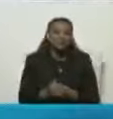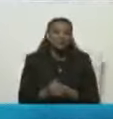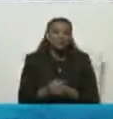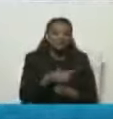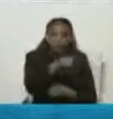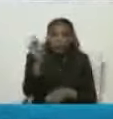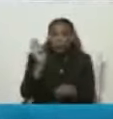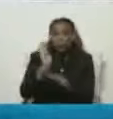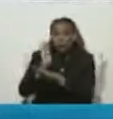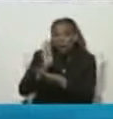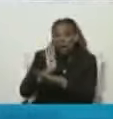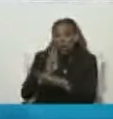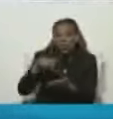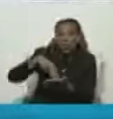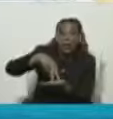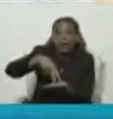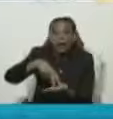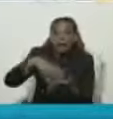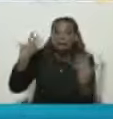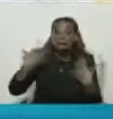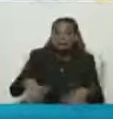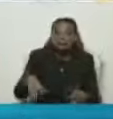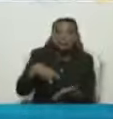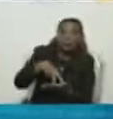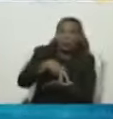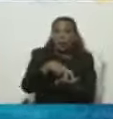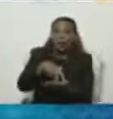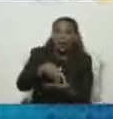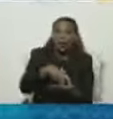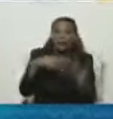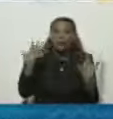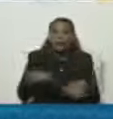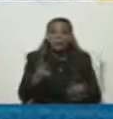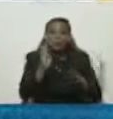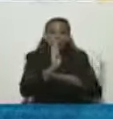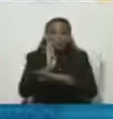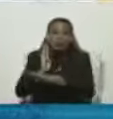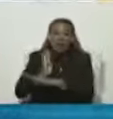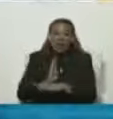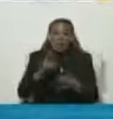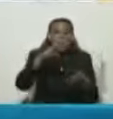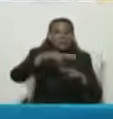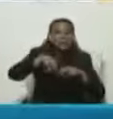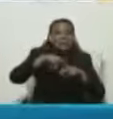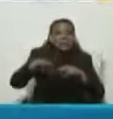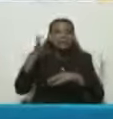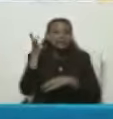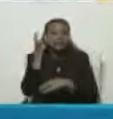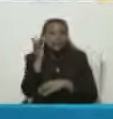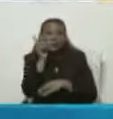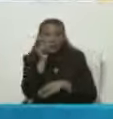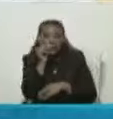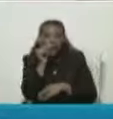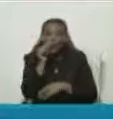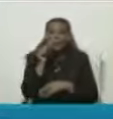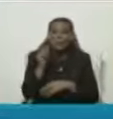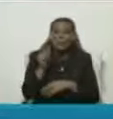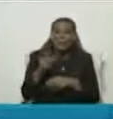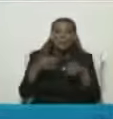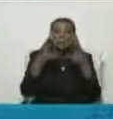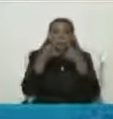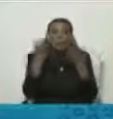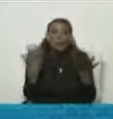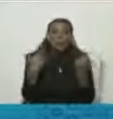Tengan cuidado, nos caemos aquí. Me están tumbando. Los niños, las niñas, te trae su